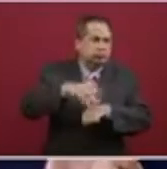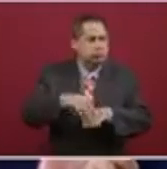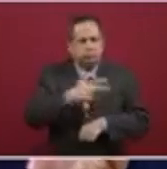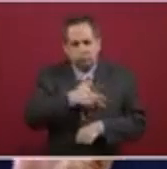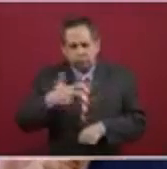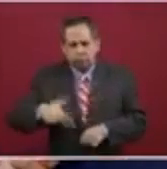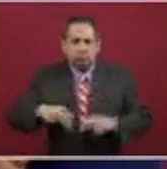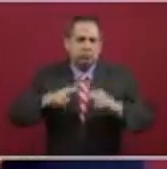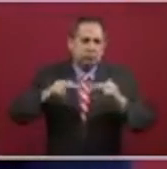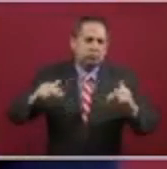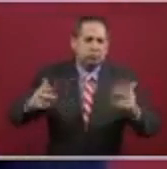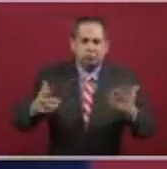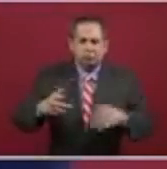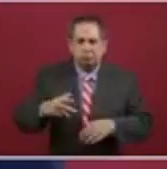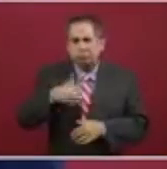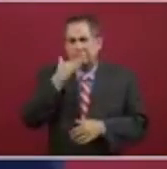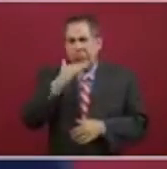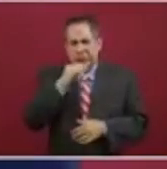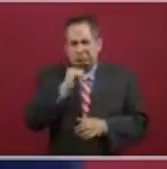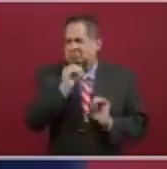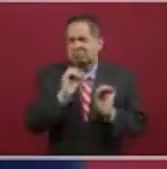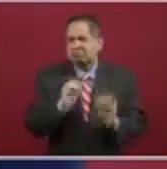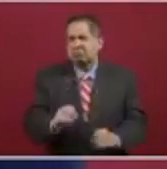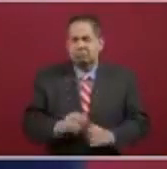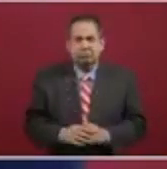Noruega. No hay corrupción.